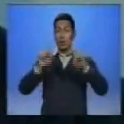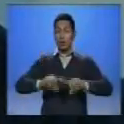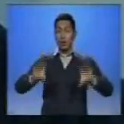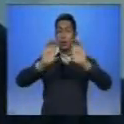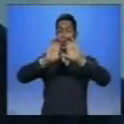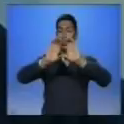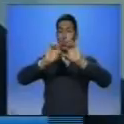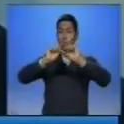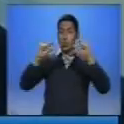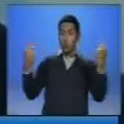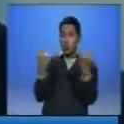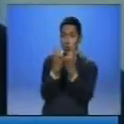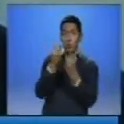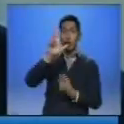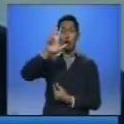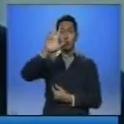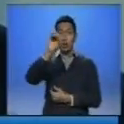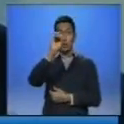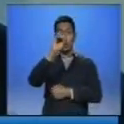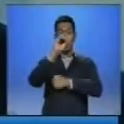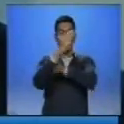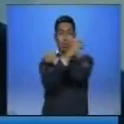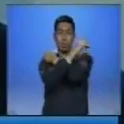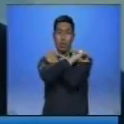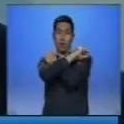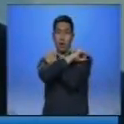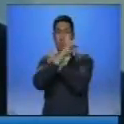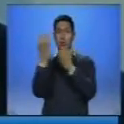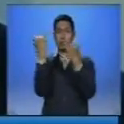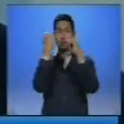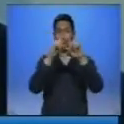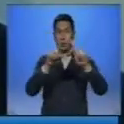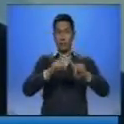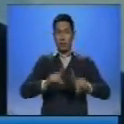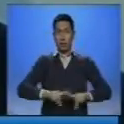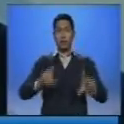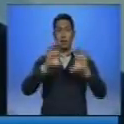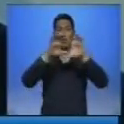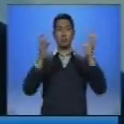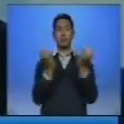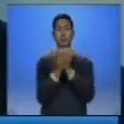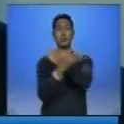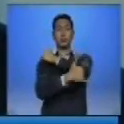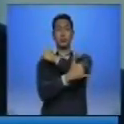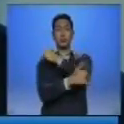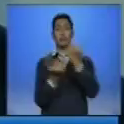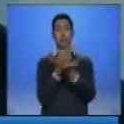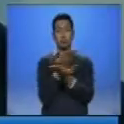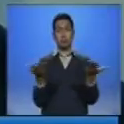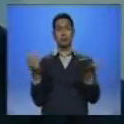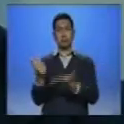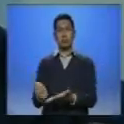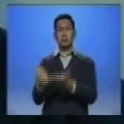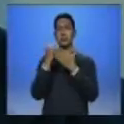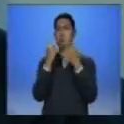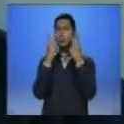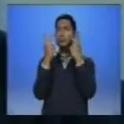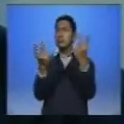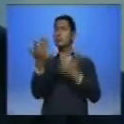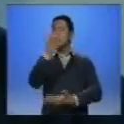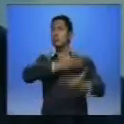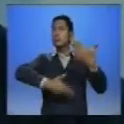30 delegaciones de todas partes del mundo, donde nos va a permitir hacer ese